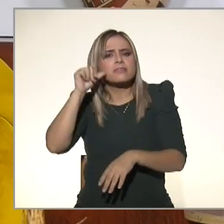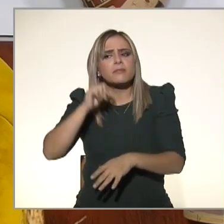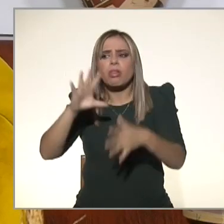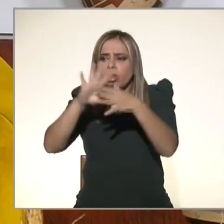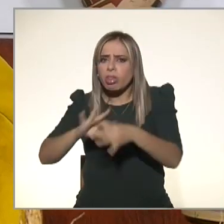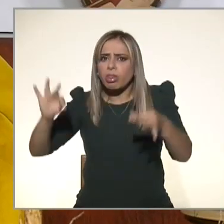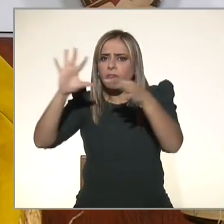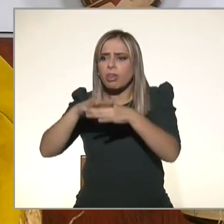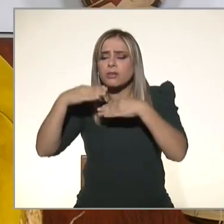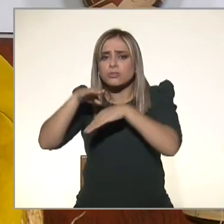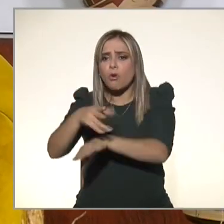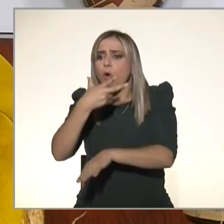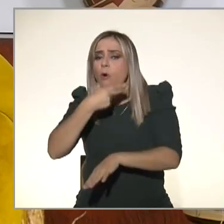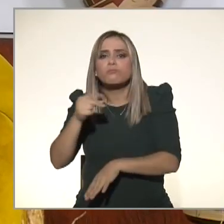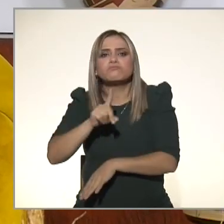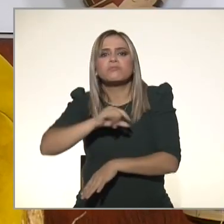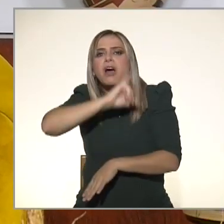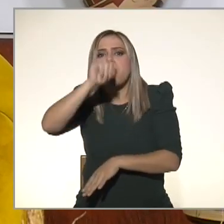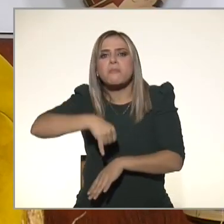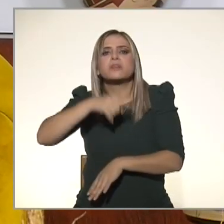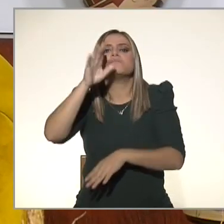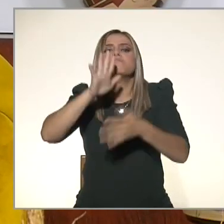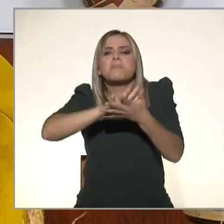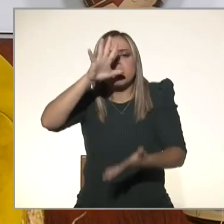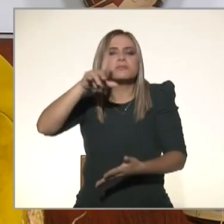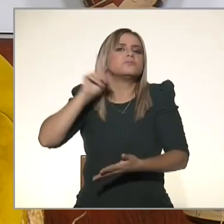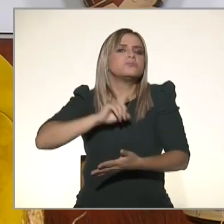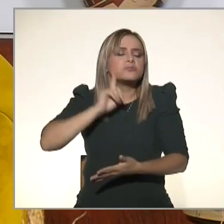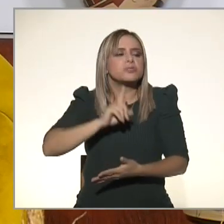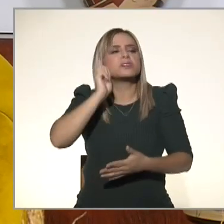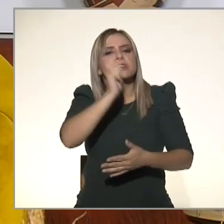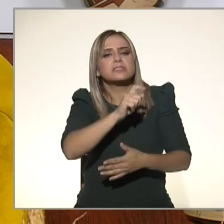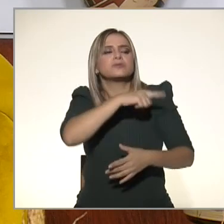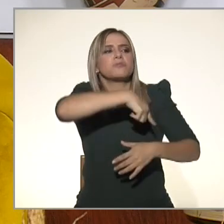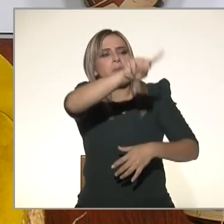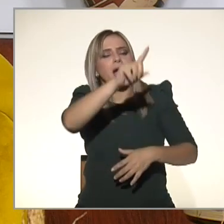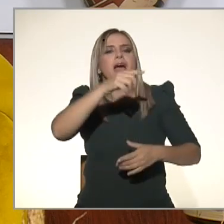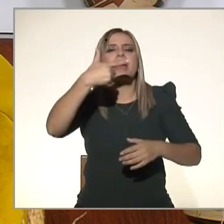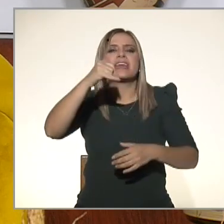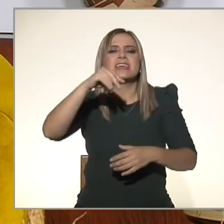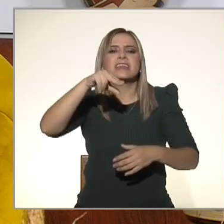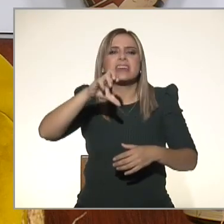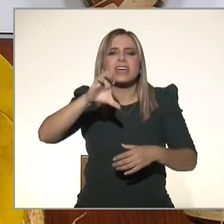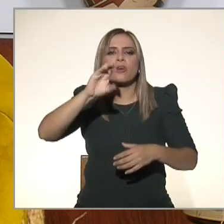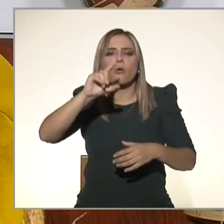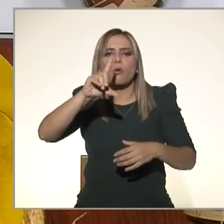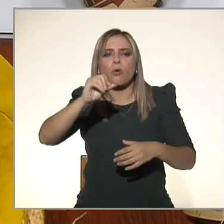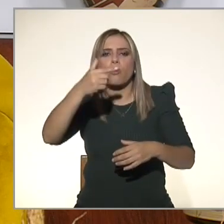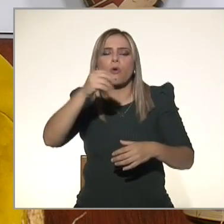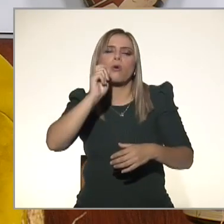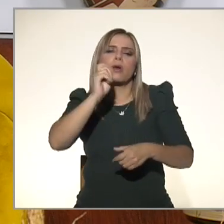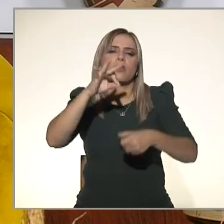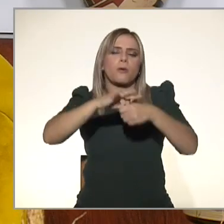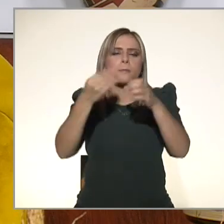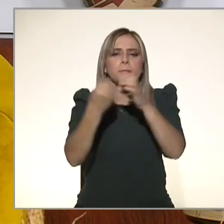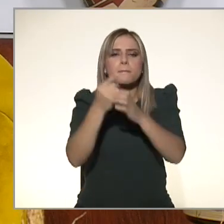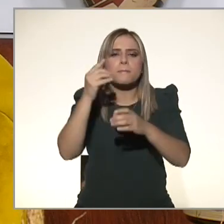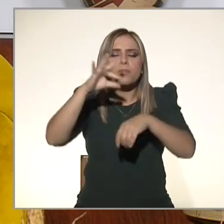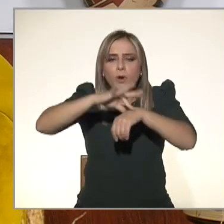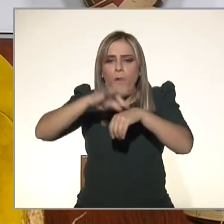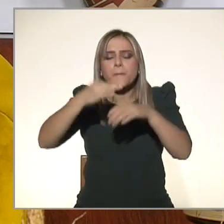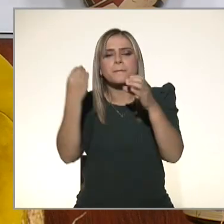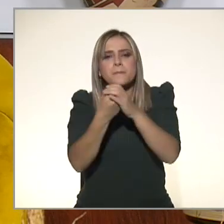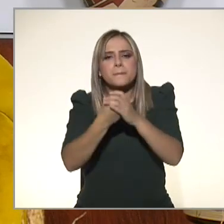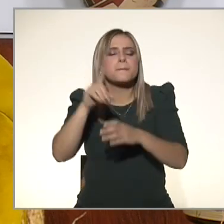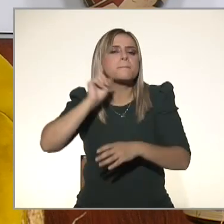las mujeres van al ginecólogo, las mujeres se habla mucho más de su salud sexual y reproductiva, pero los hombres pues quedamos muy a la deriva o